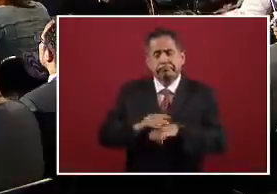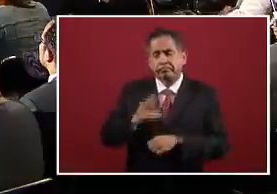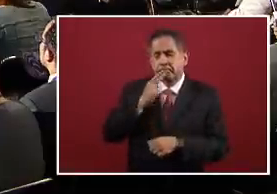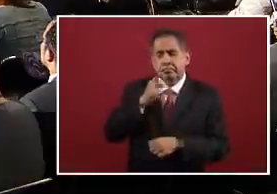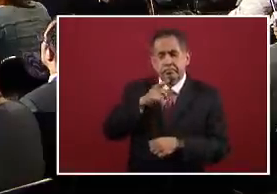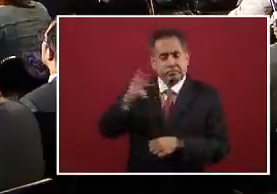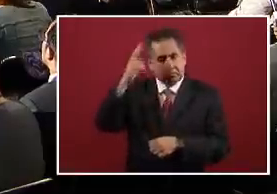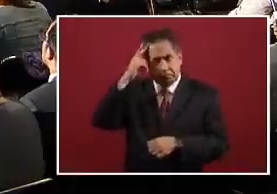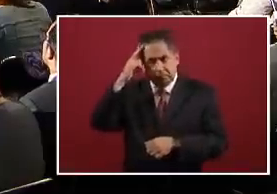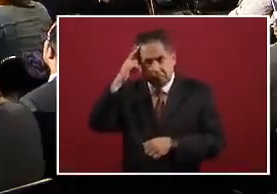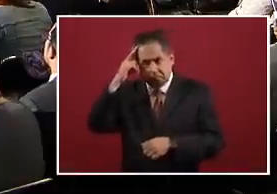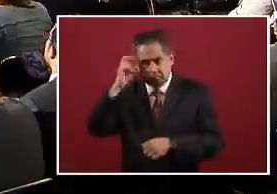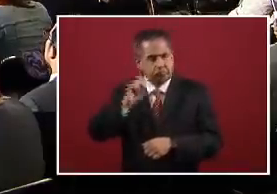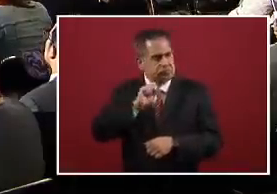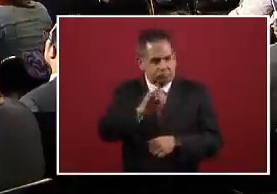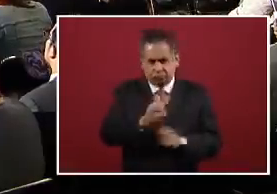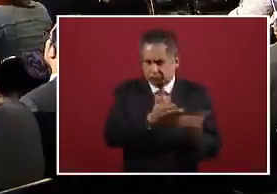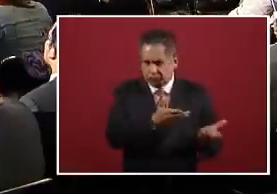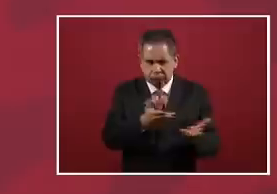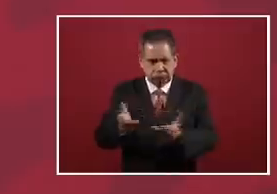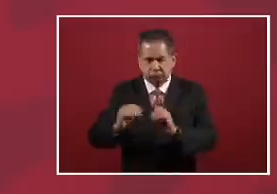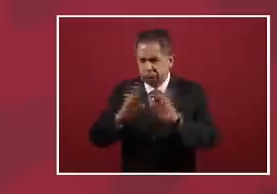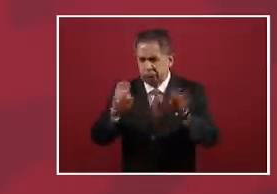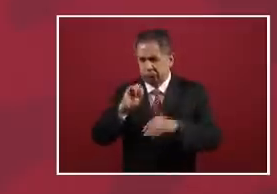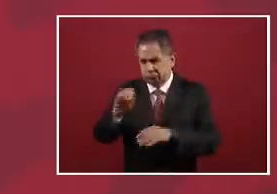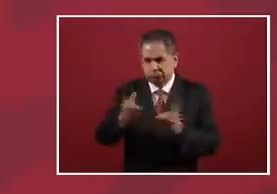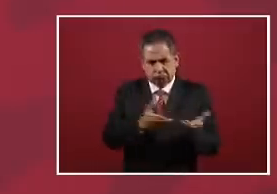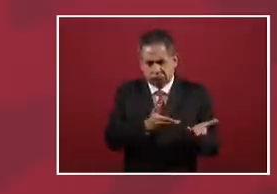Bellas Artes. Sí, claro que sí.